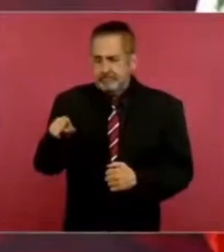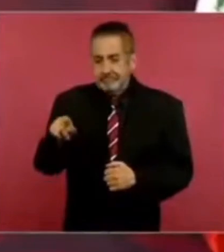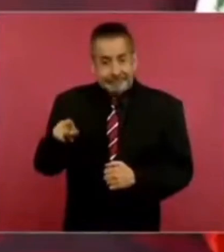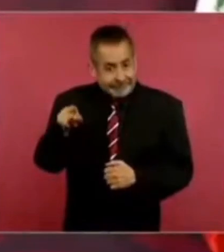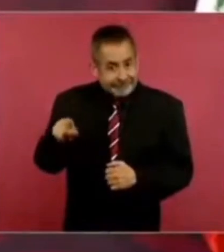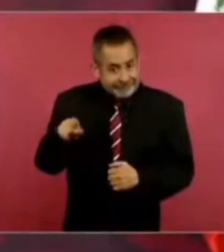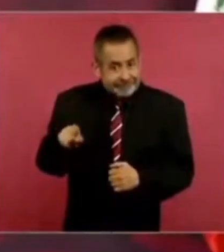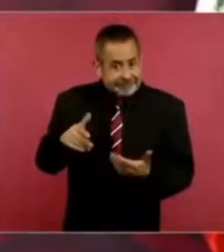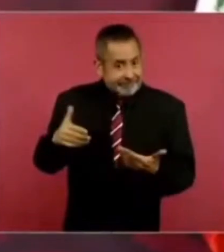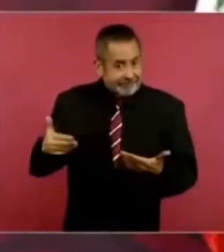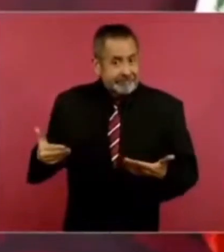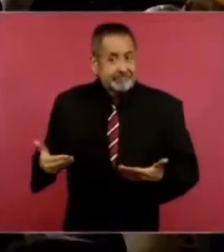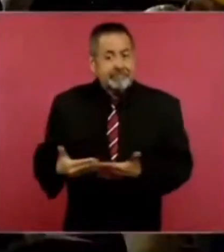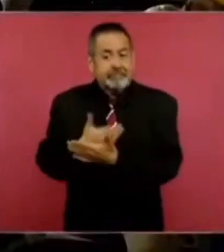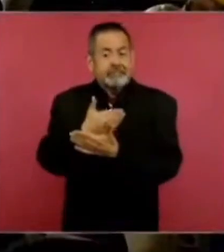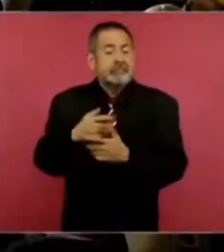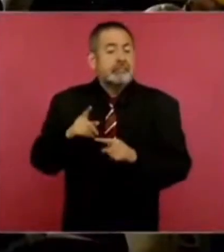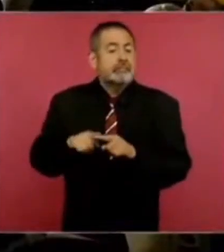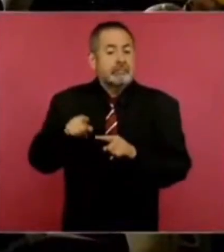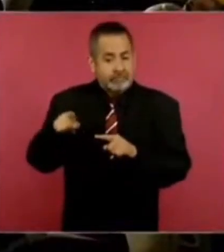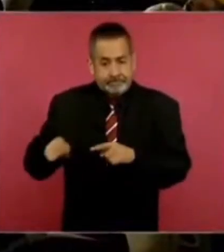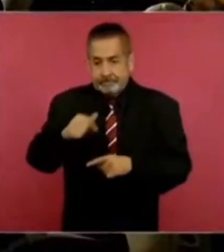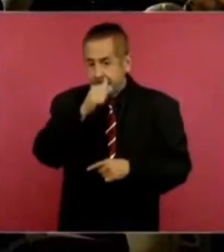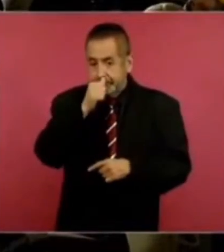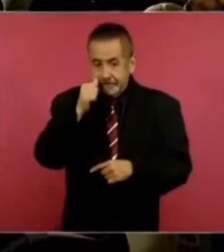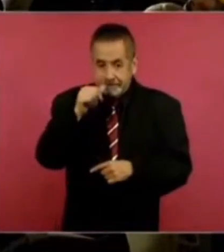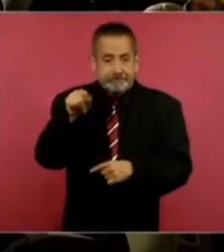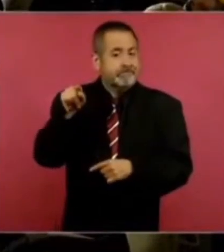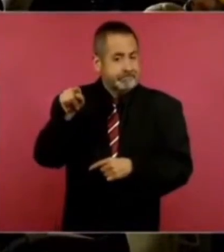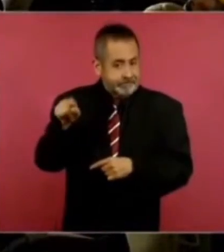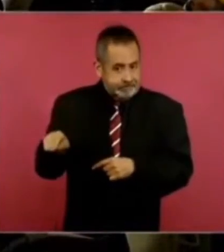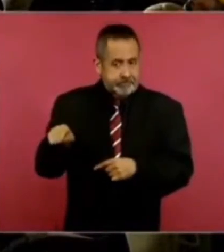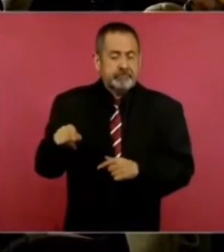nacido en Benito Juárez,